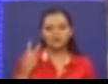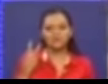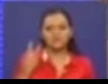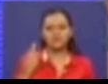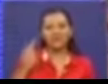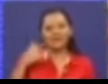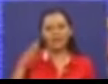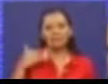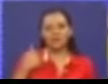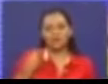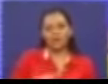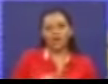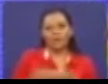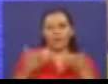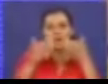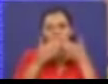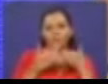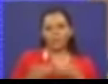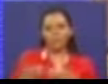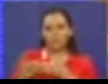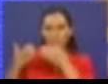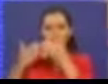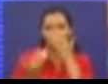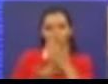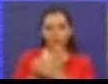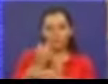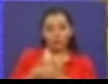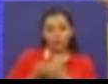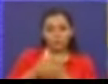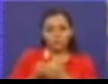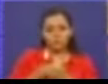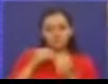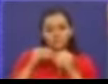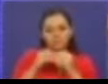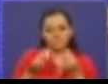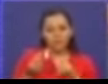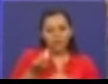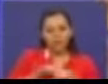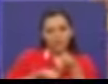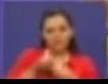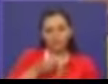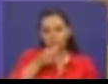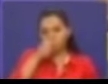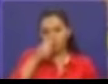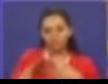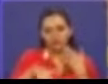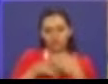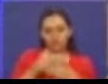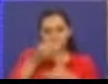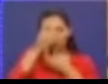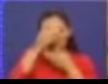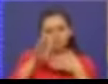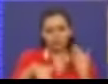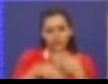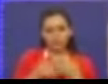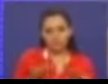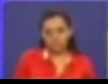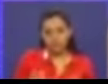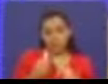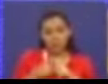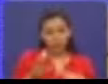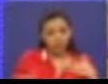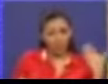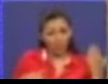propios equipos para poder luchar contra el crimen organizado, lavado de dinero, tráfico de drogas, secuestro, etcétera.